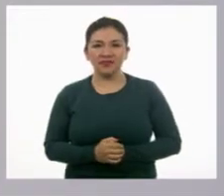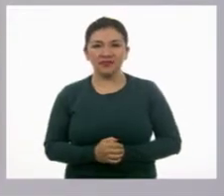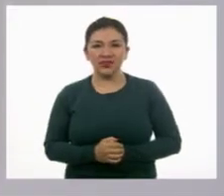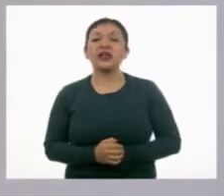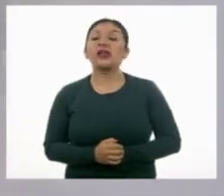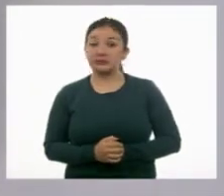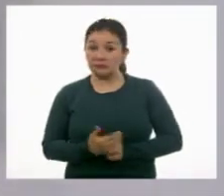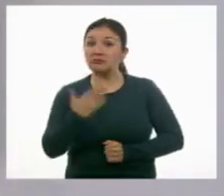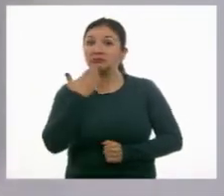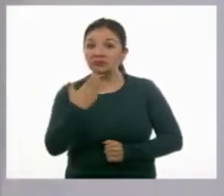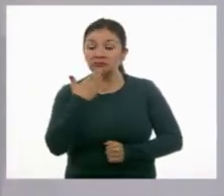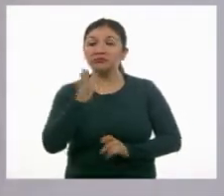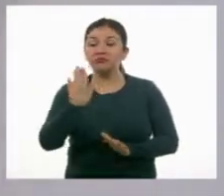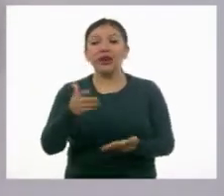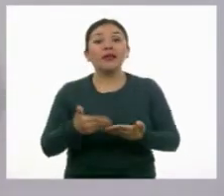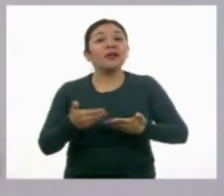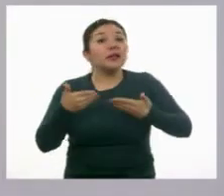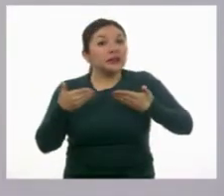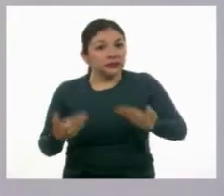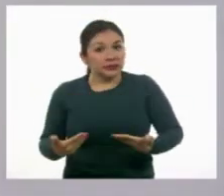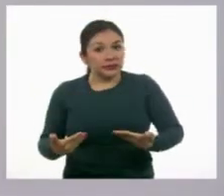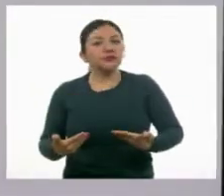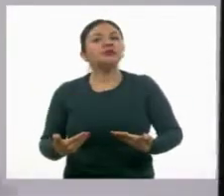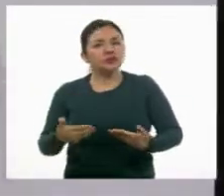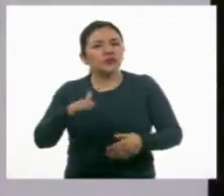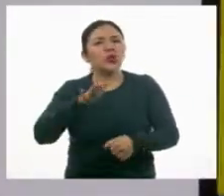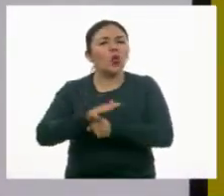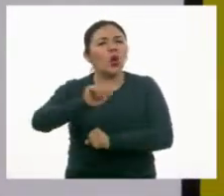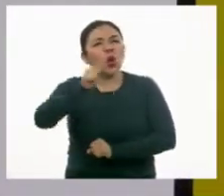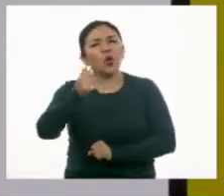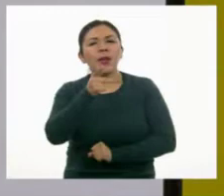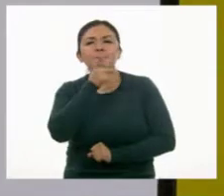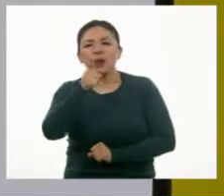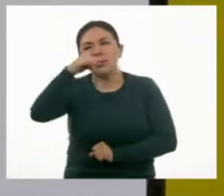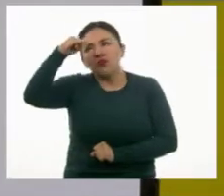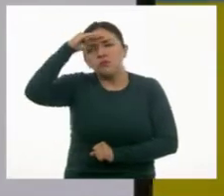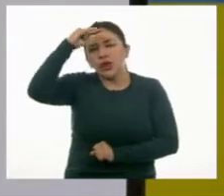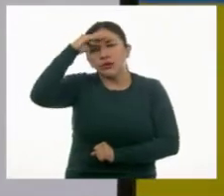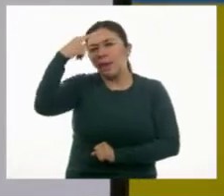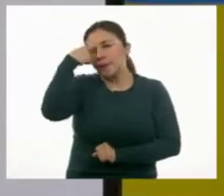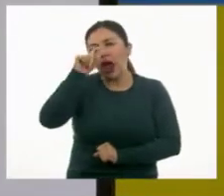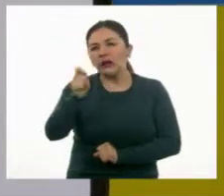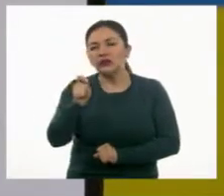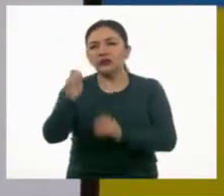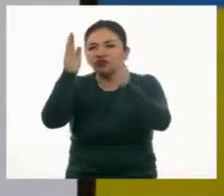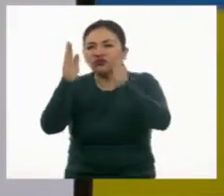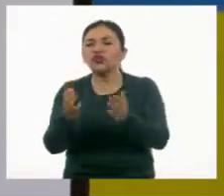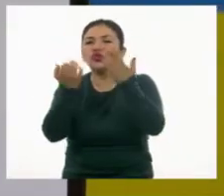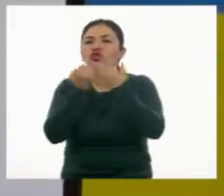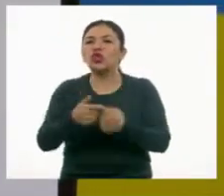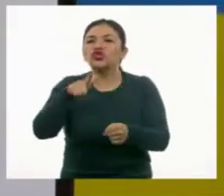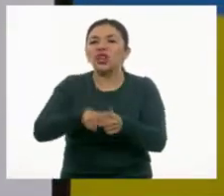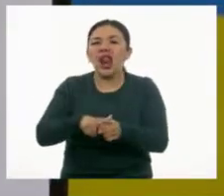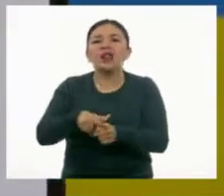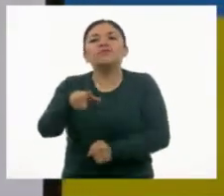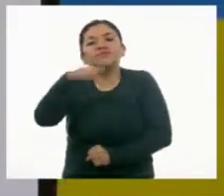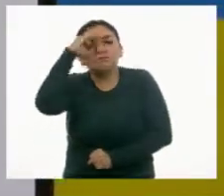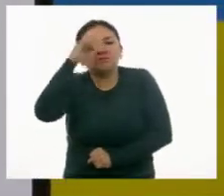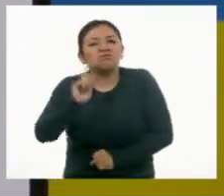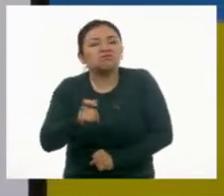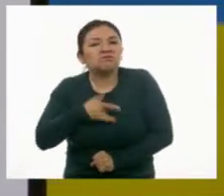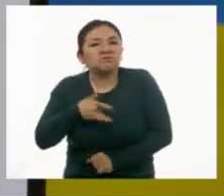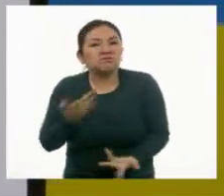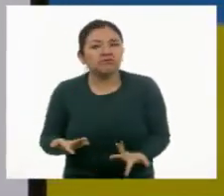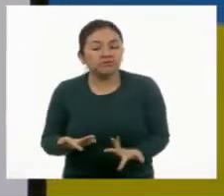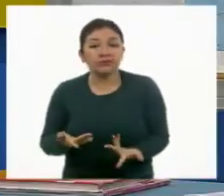Muy bien, María. Ahora dime qué palabras pensaste en cuanto al aspecto social. En